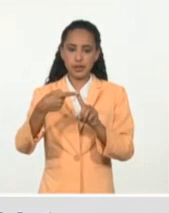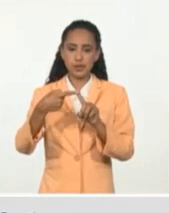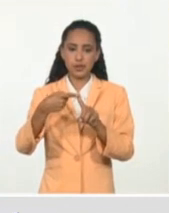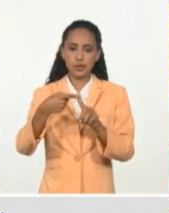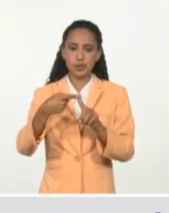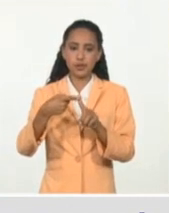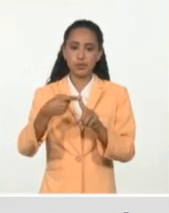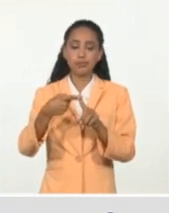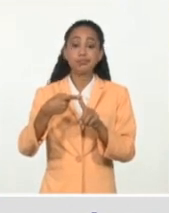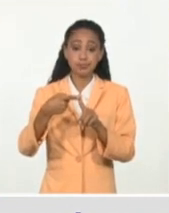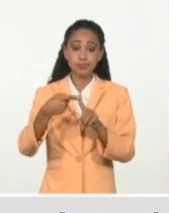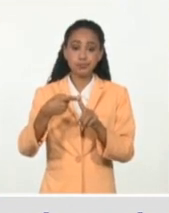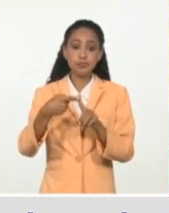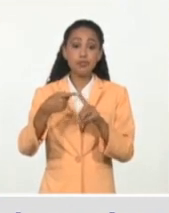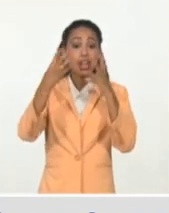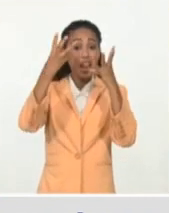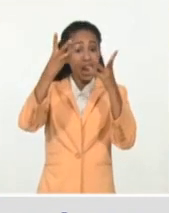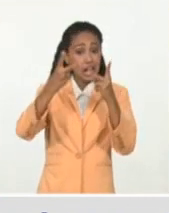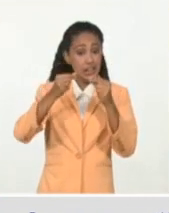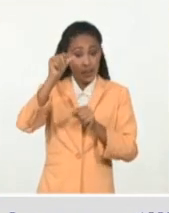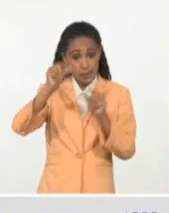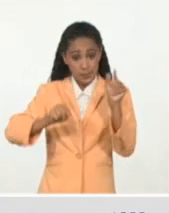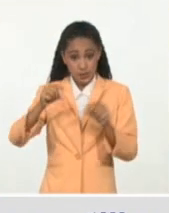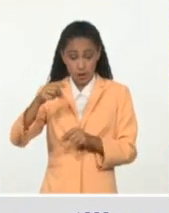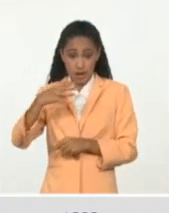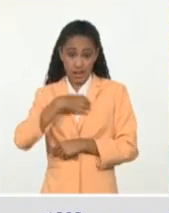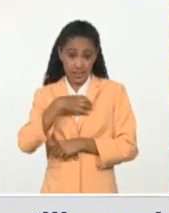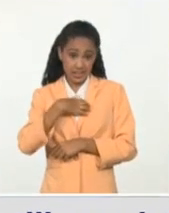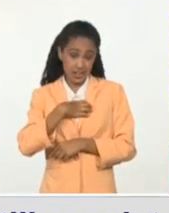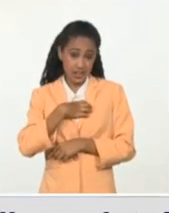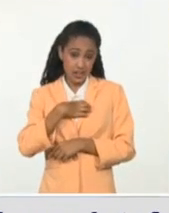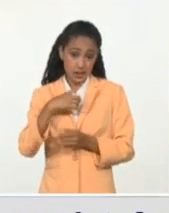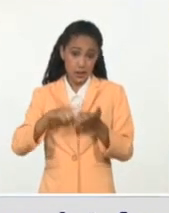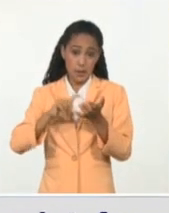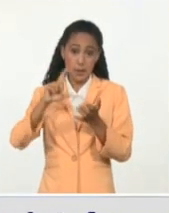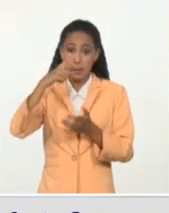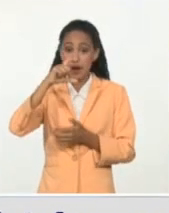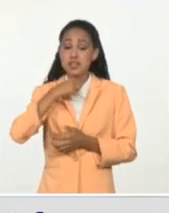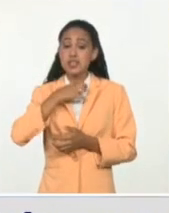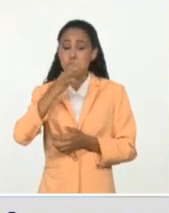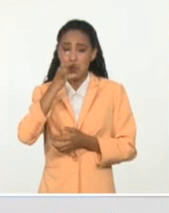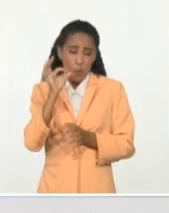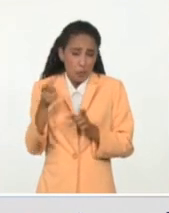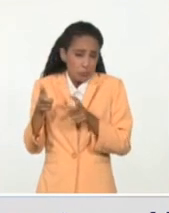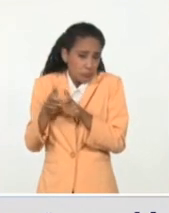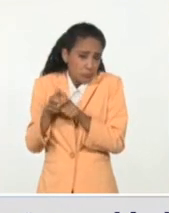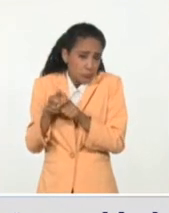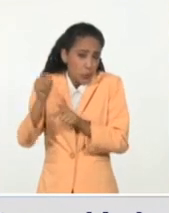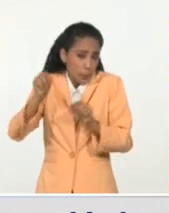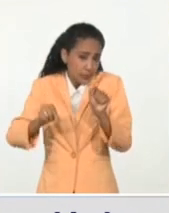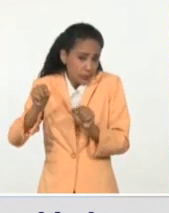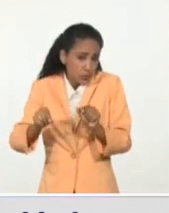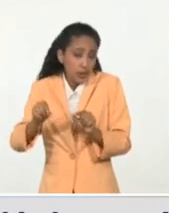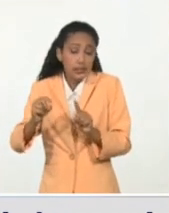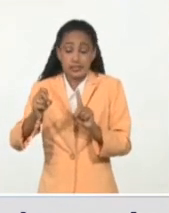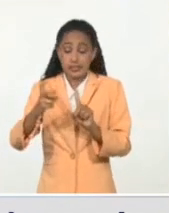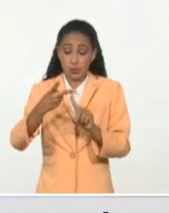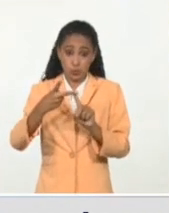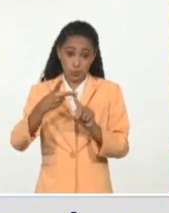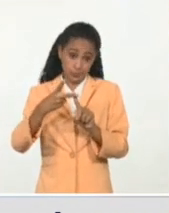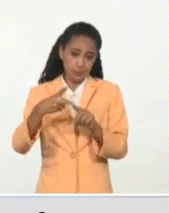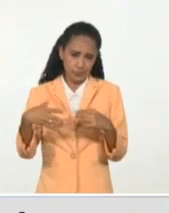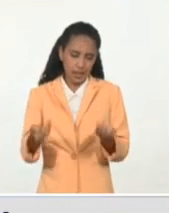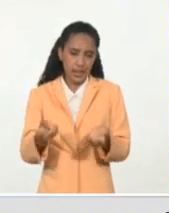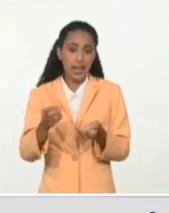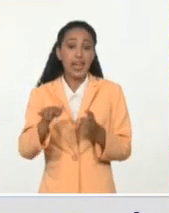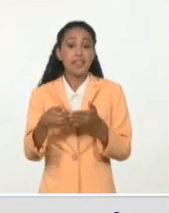decir, la cantidad de personas que reciben placebo es muy pequeña. Y en segundo lugar, que el día 28, cuando se haga la consulta